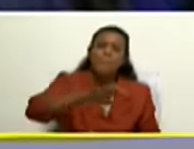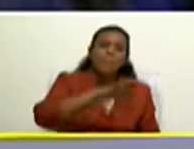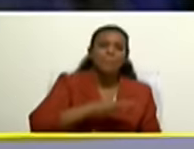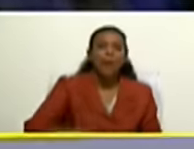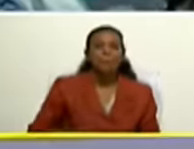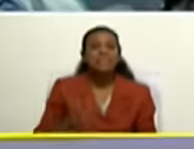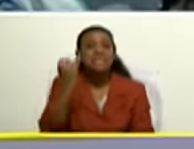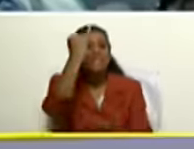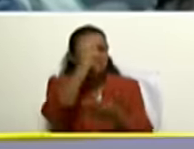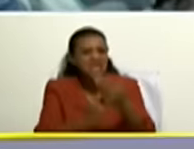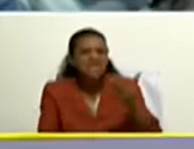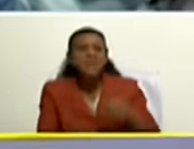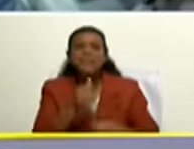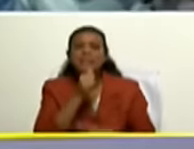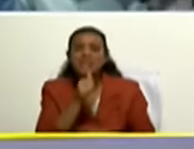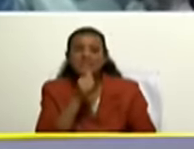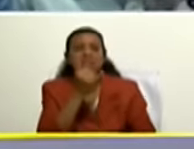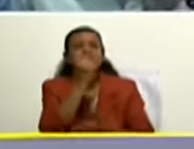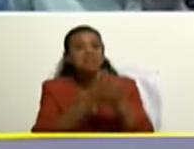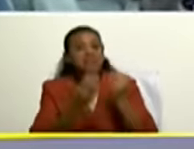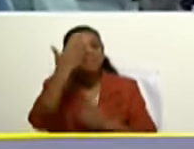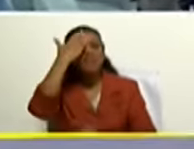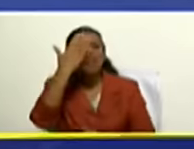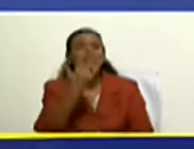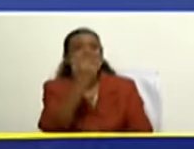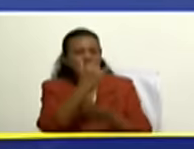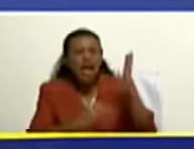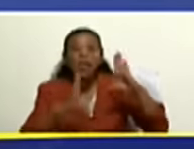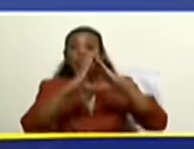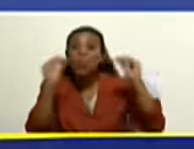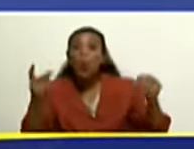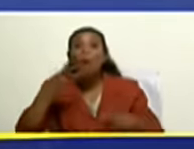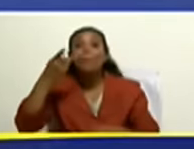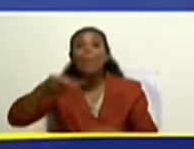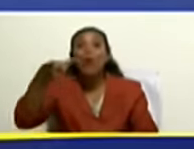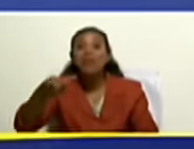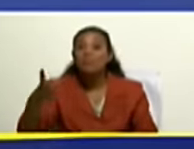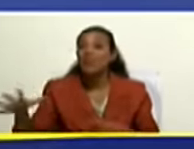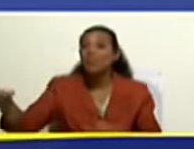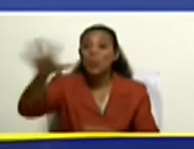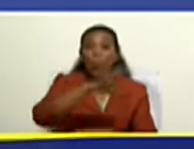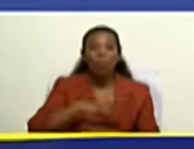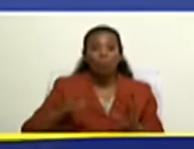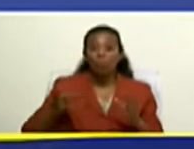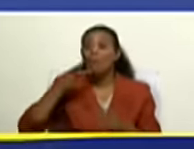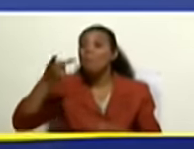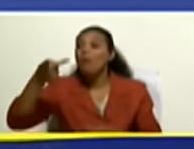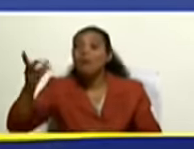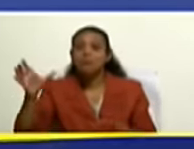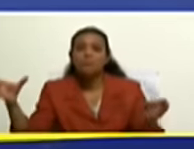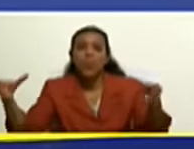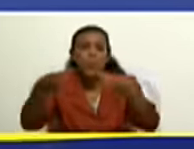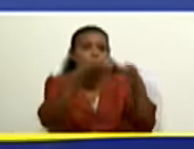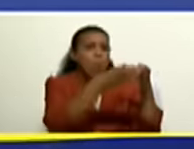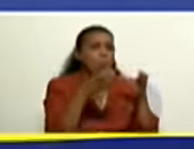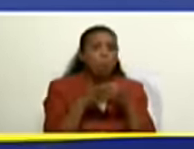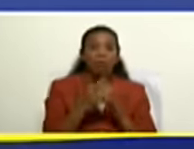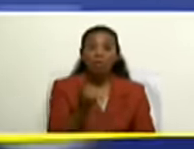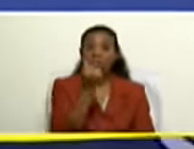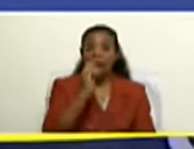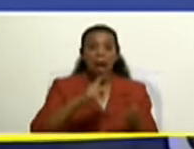Se inscribieron, para que ustedes sepan, todos los partidos políticos del país, sin